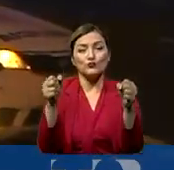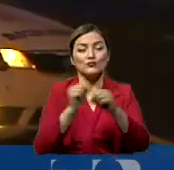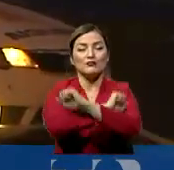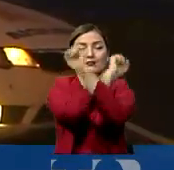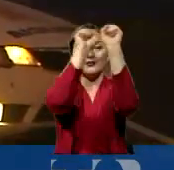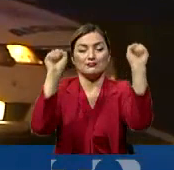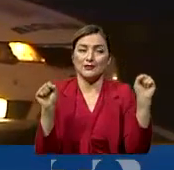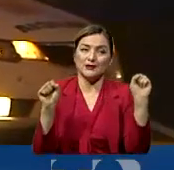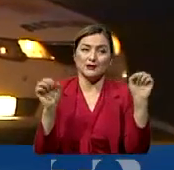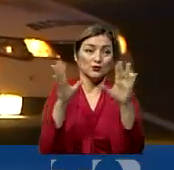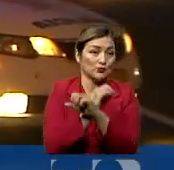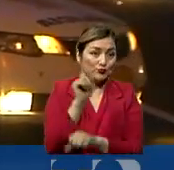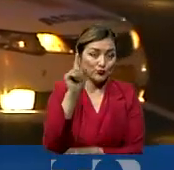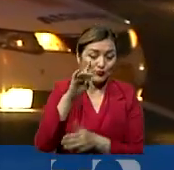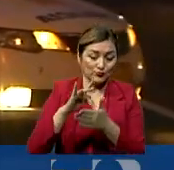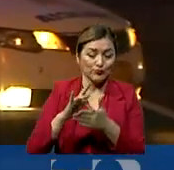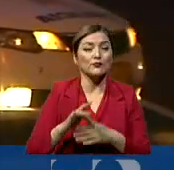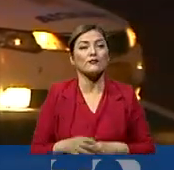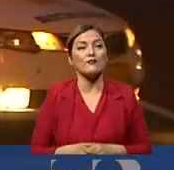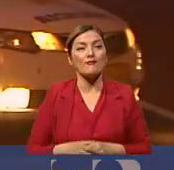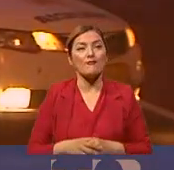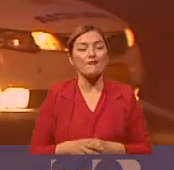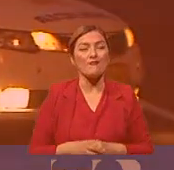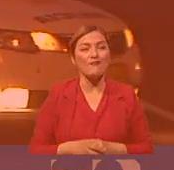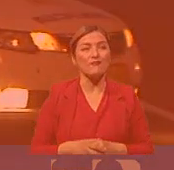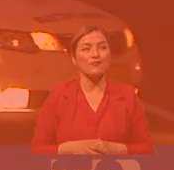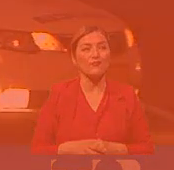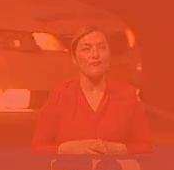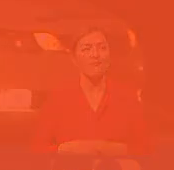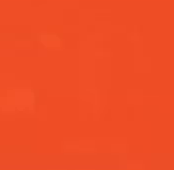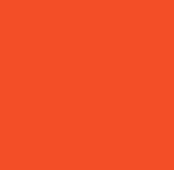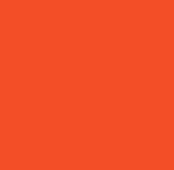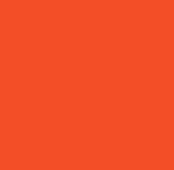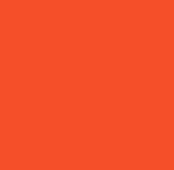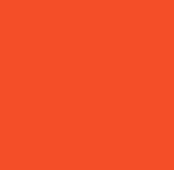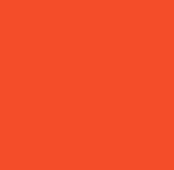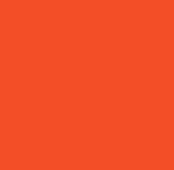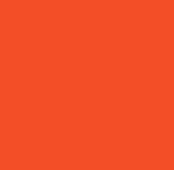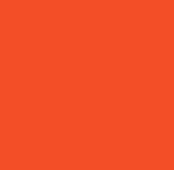la mañana, porque así hay menos riesgo. En la noche, evidentemente, permanecen cerrados.